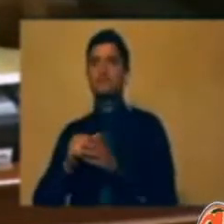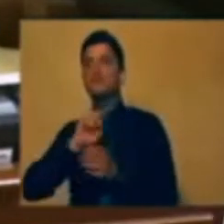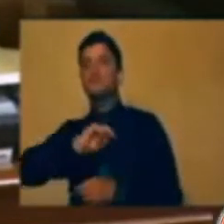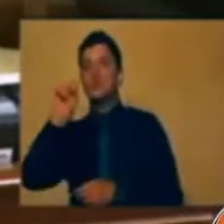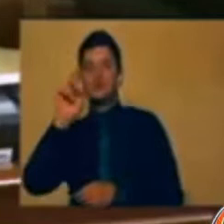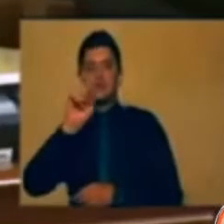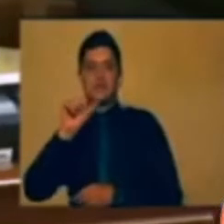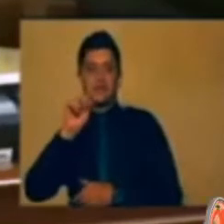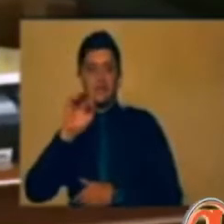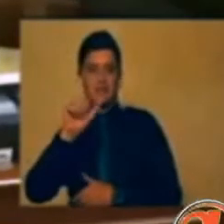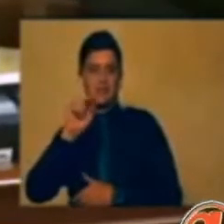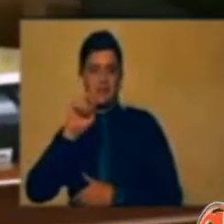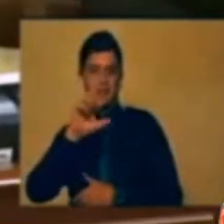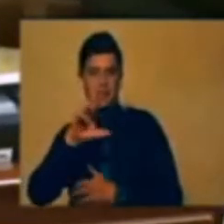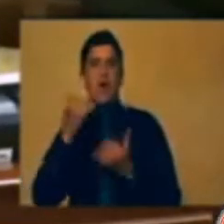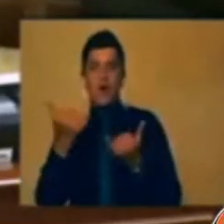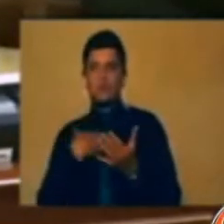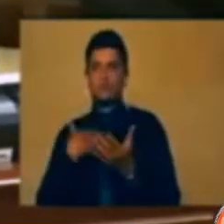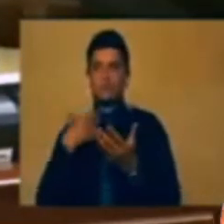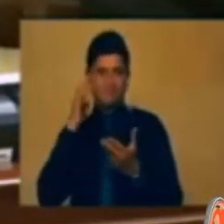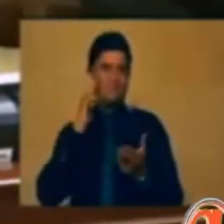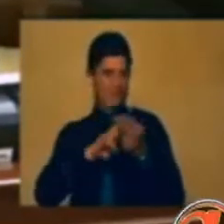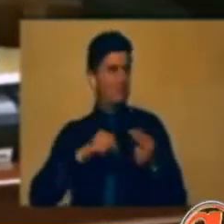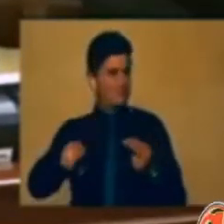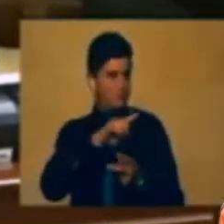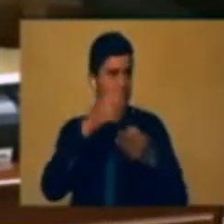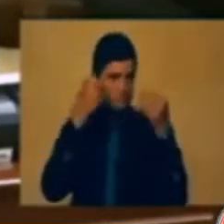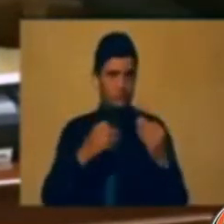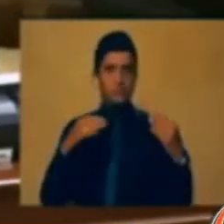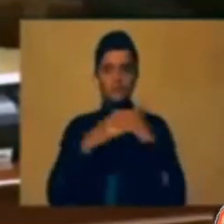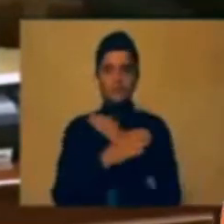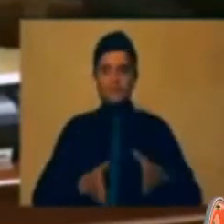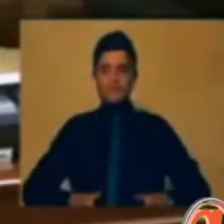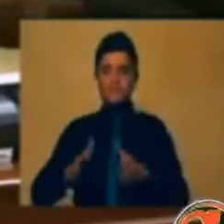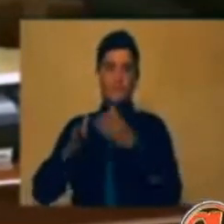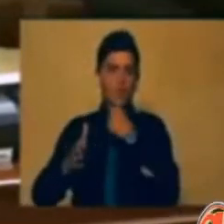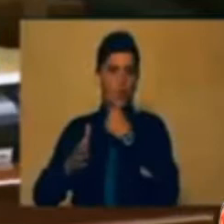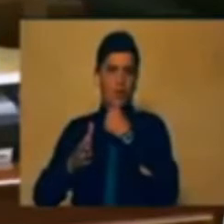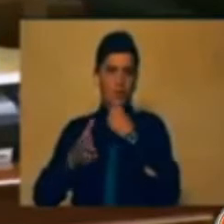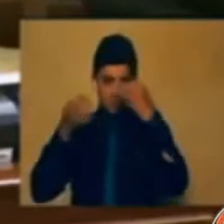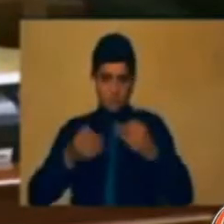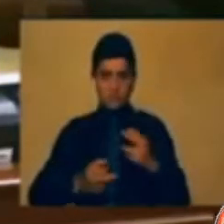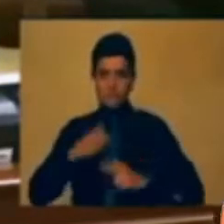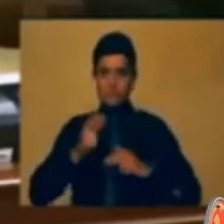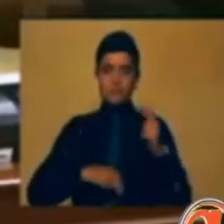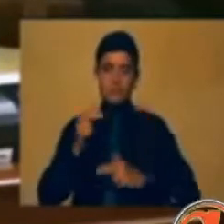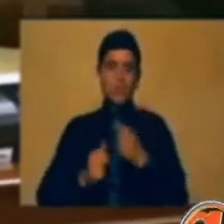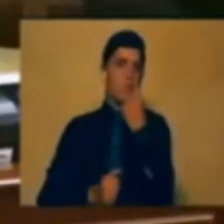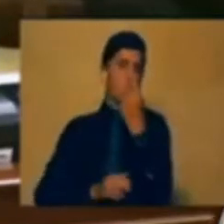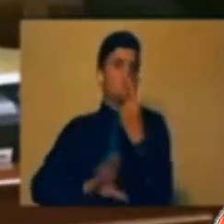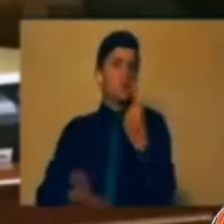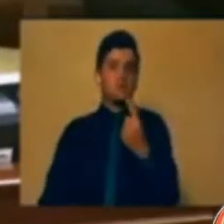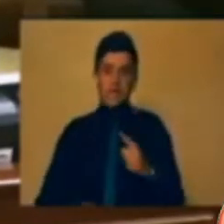a norte de Santander, al nororiente colombiano. Hoy ustedes todos conocen que es una vía que no tenemos y la única vía es